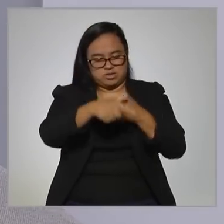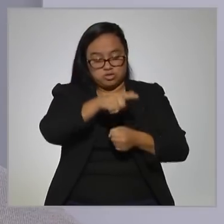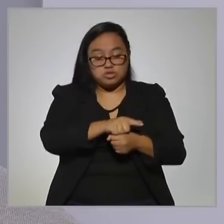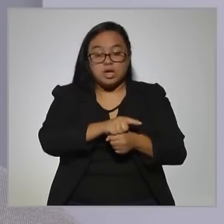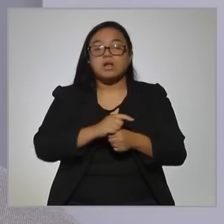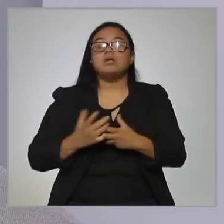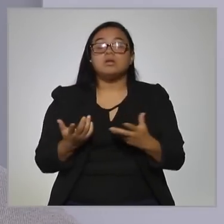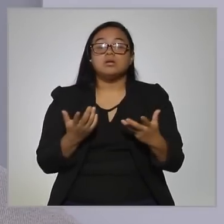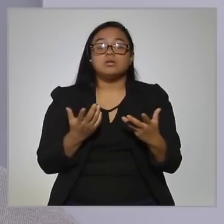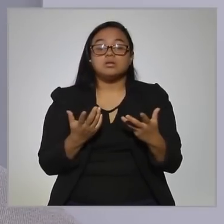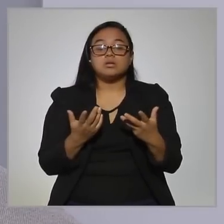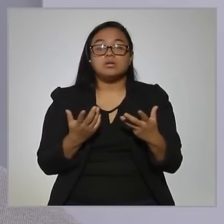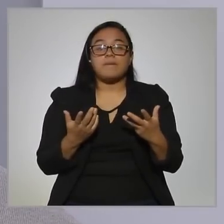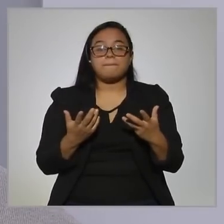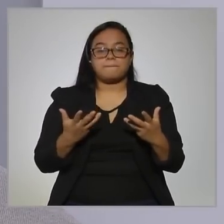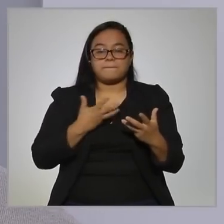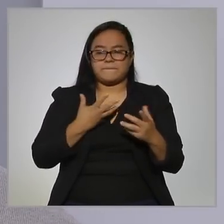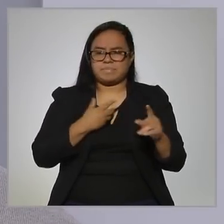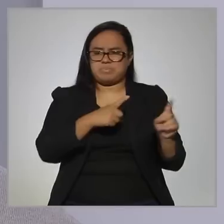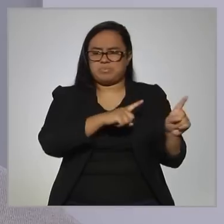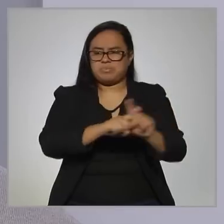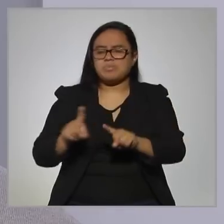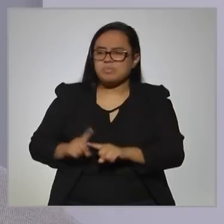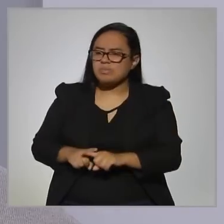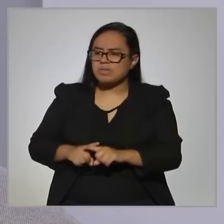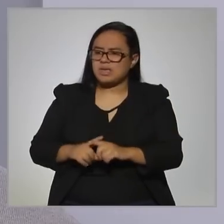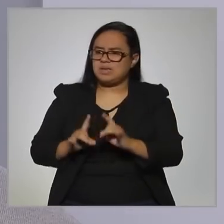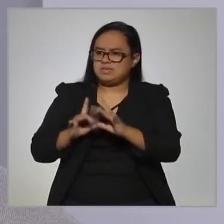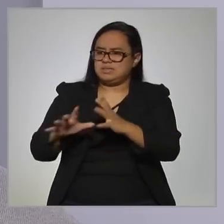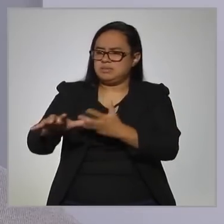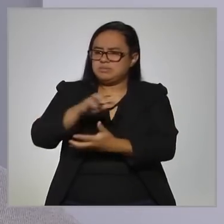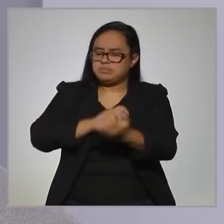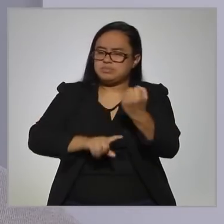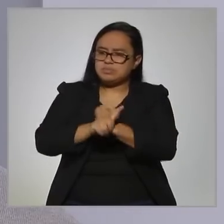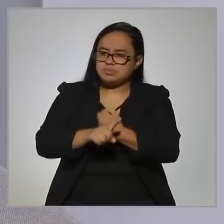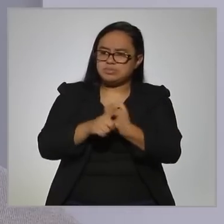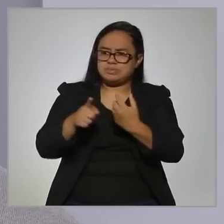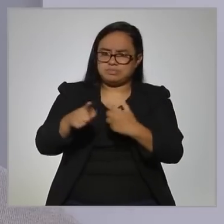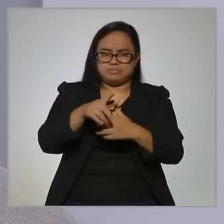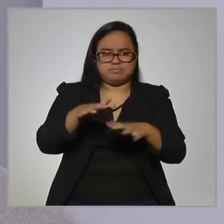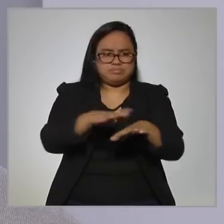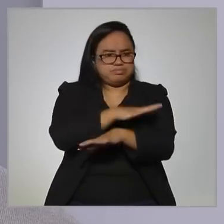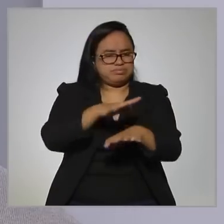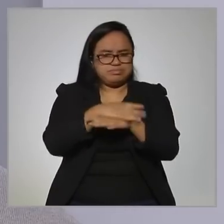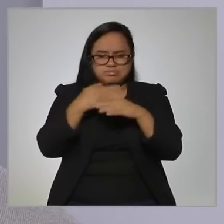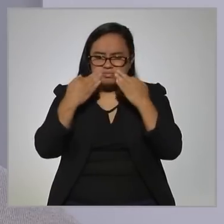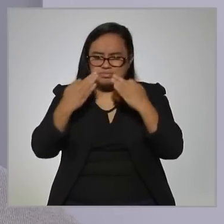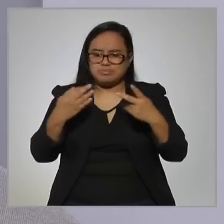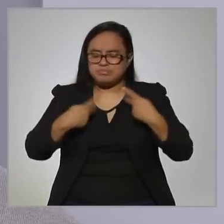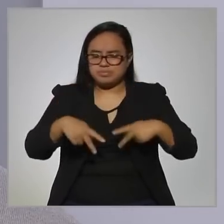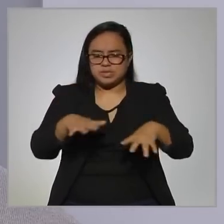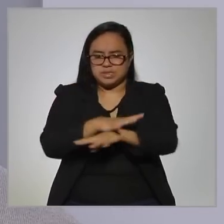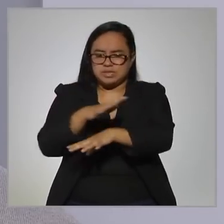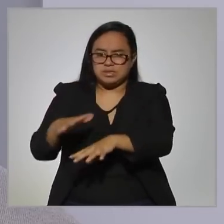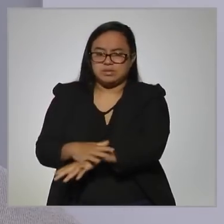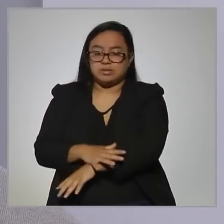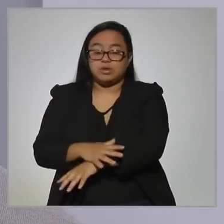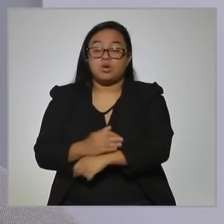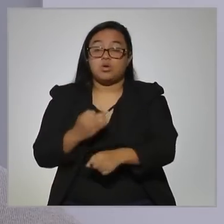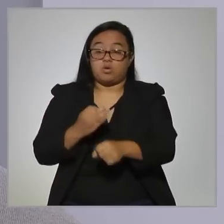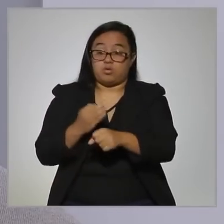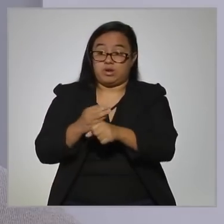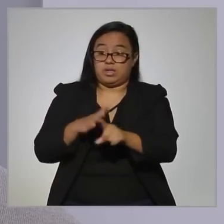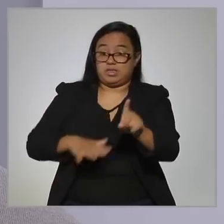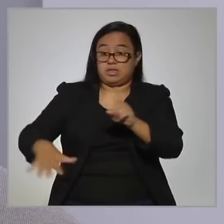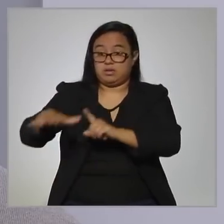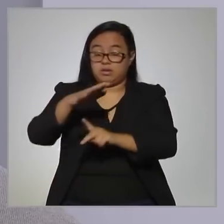de sociedades en crisis, de sociedades de transformación constante, de sociedades que están